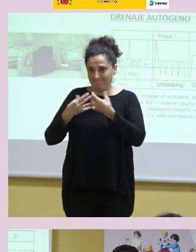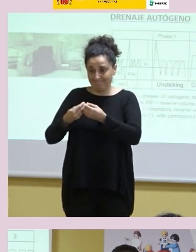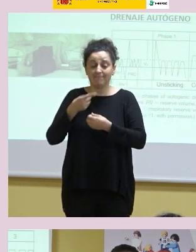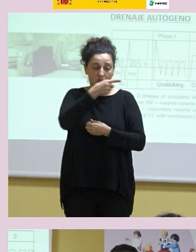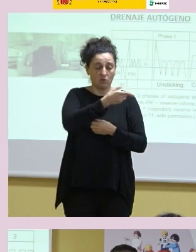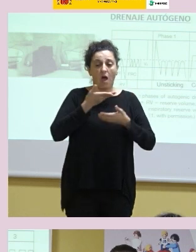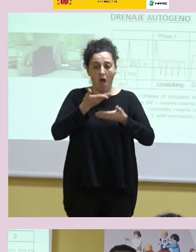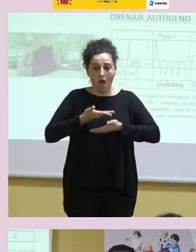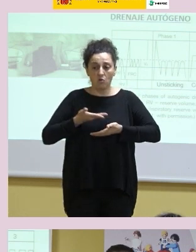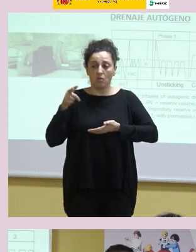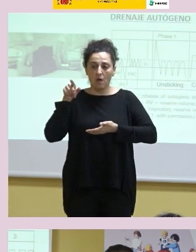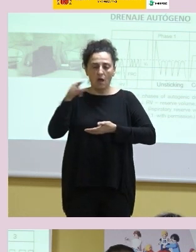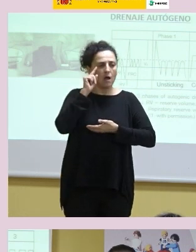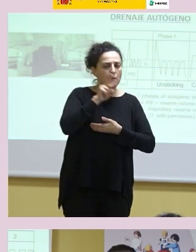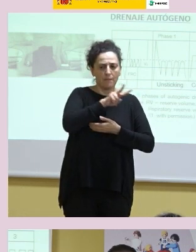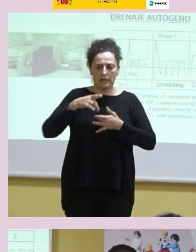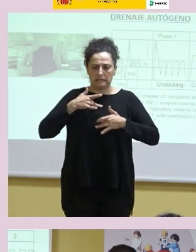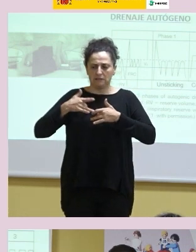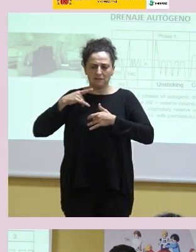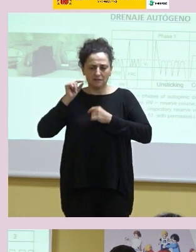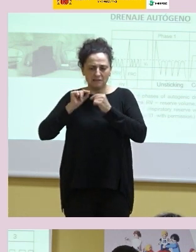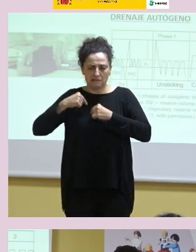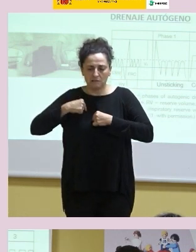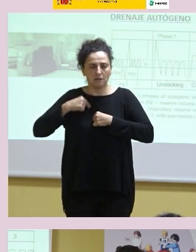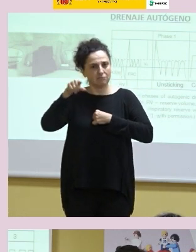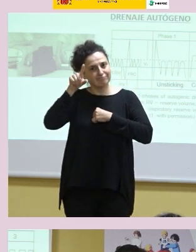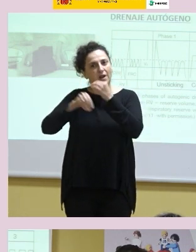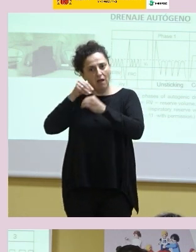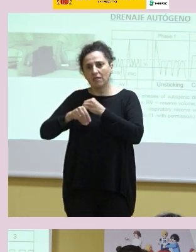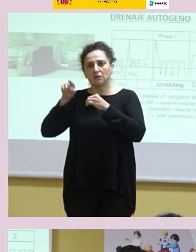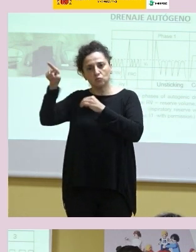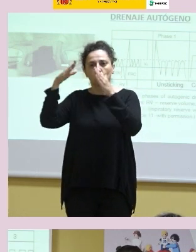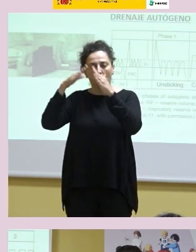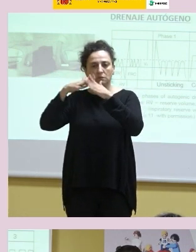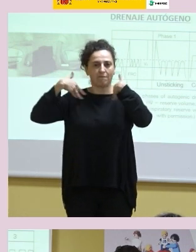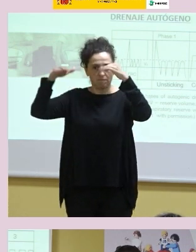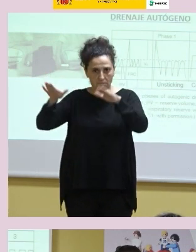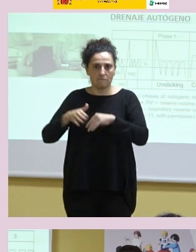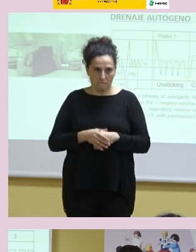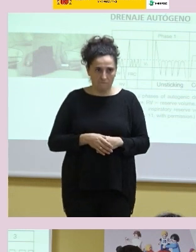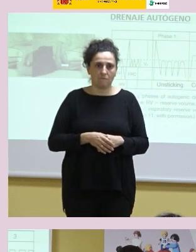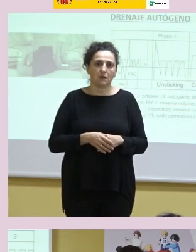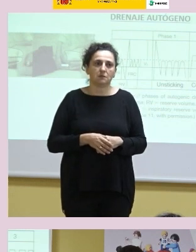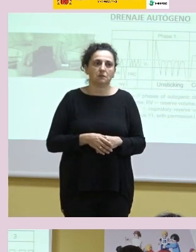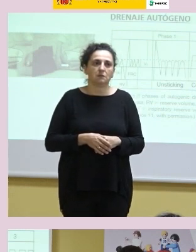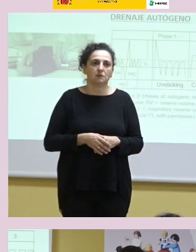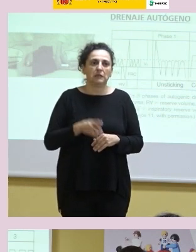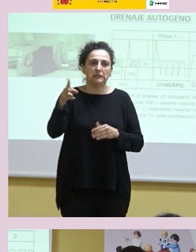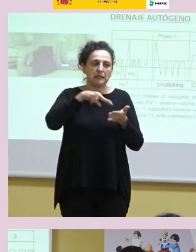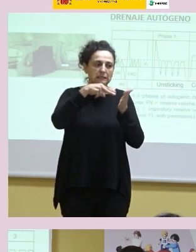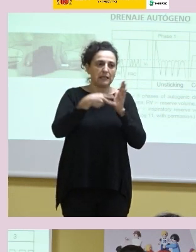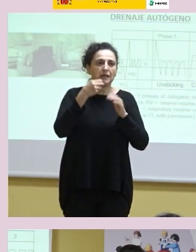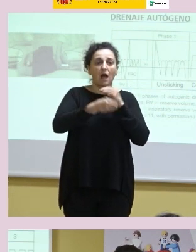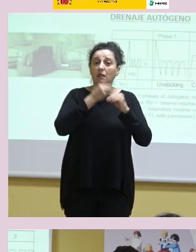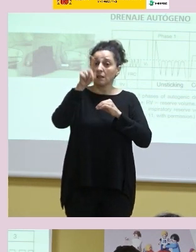ayuda mucho que cuando ellos noten que hay secreciones la puedan hacer en cualquier momento. Esta técnica la hacían también en